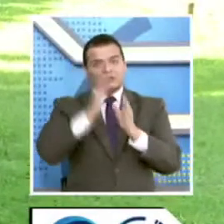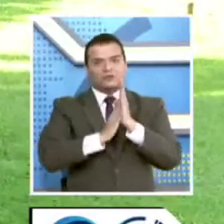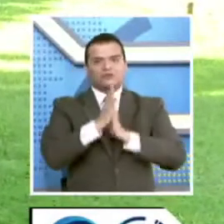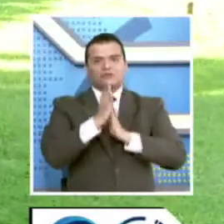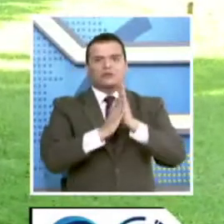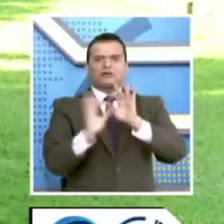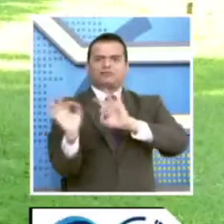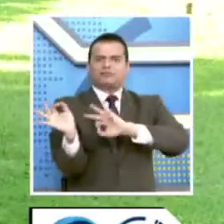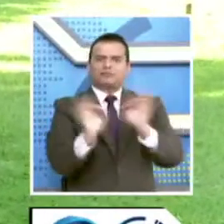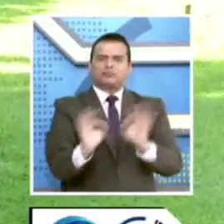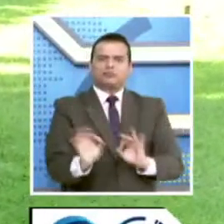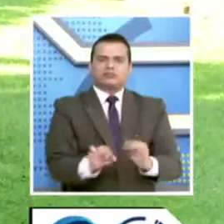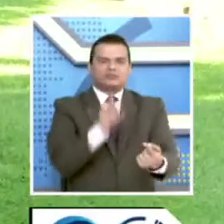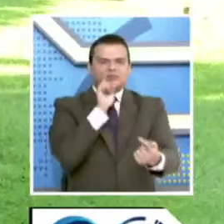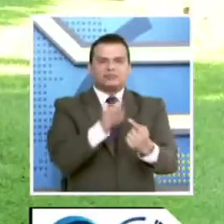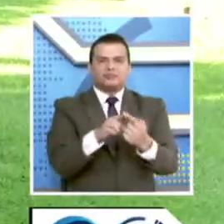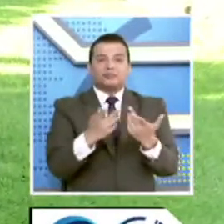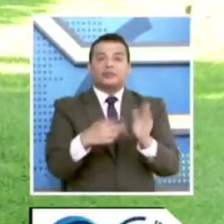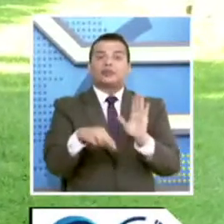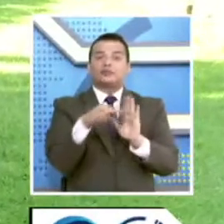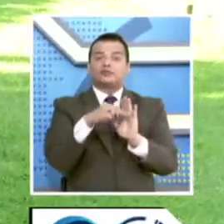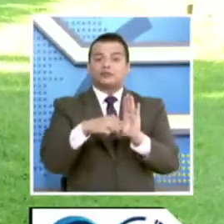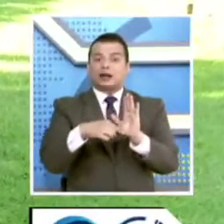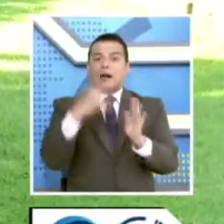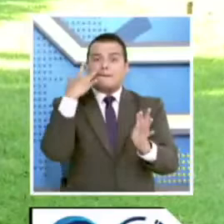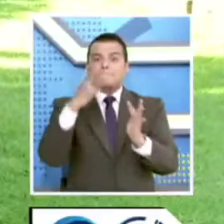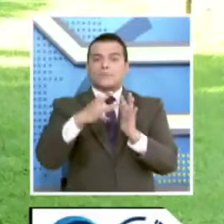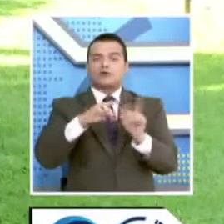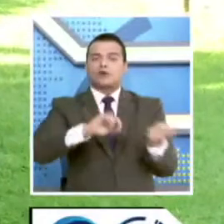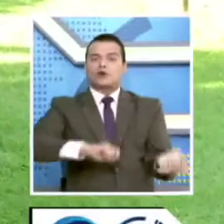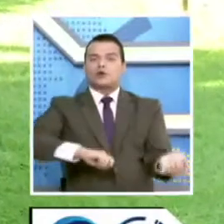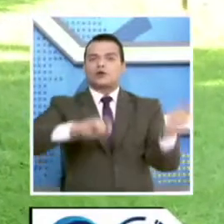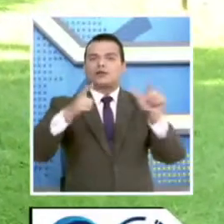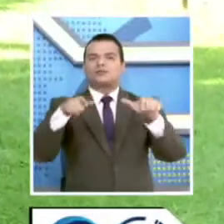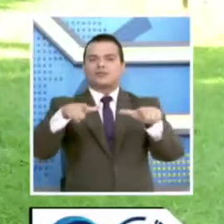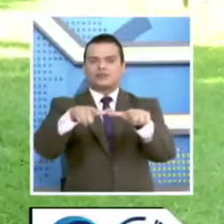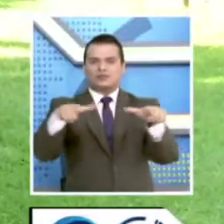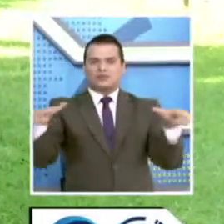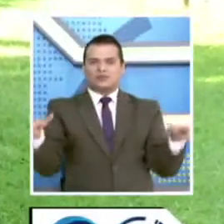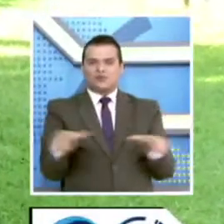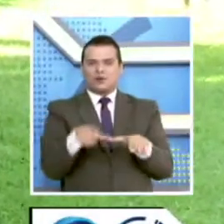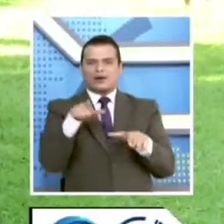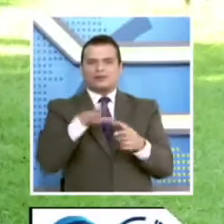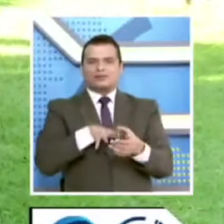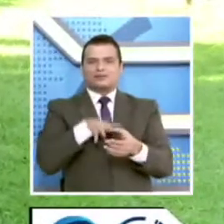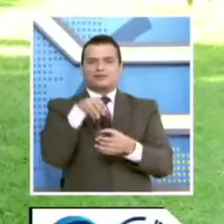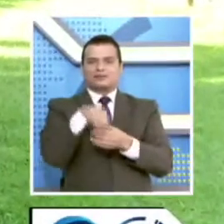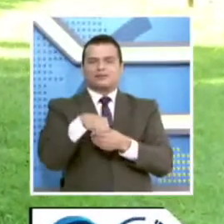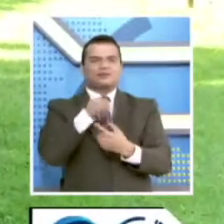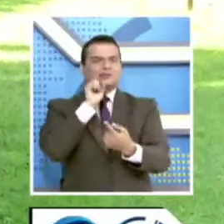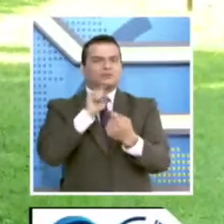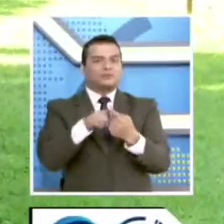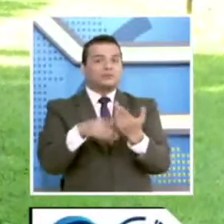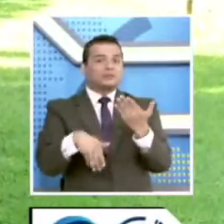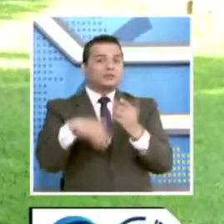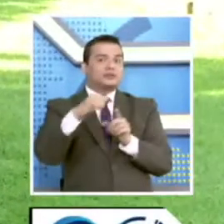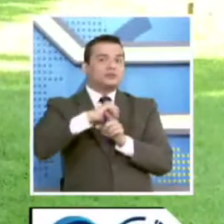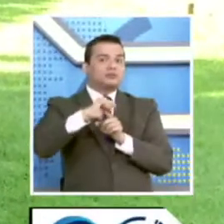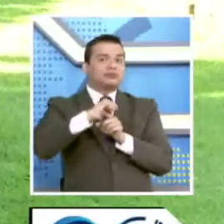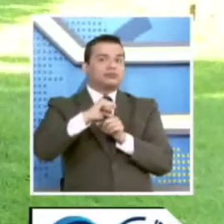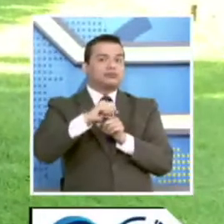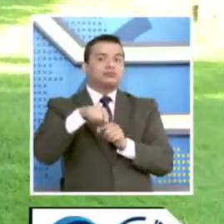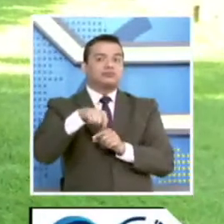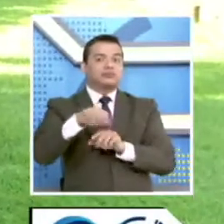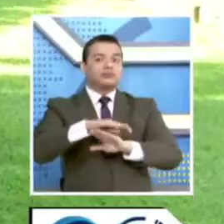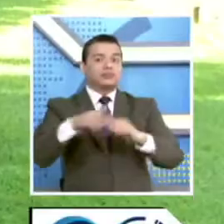comienza adecuaciones para cumplir con los protocolos en sus instalaciones deportivas y así mirar con buena cara